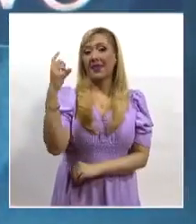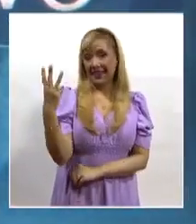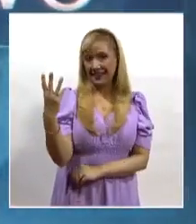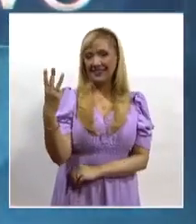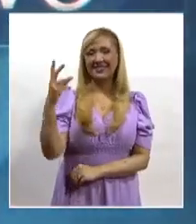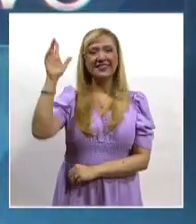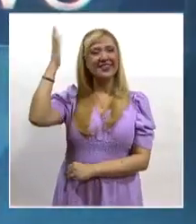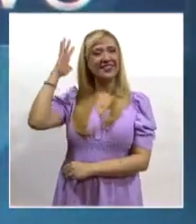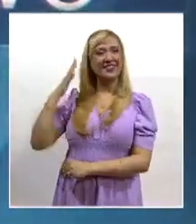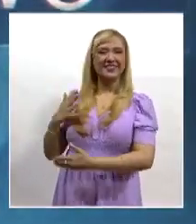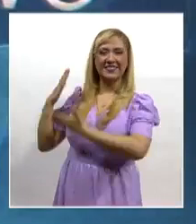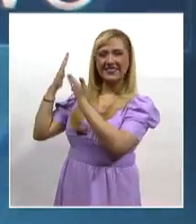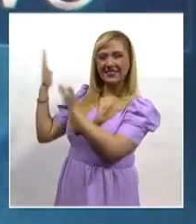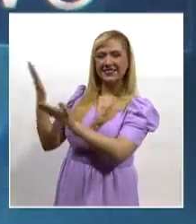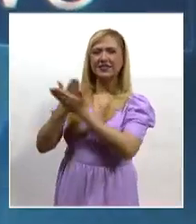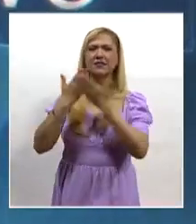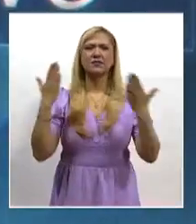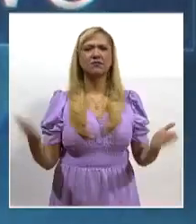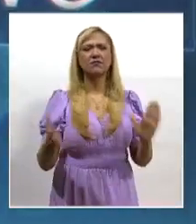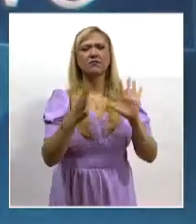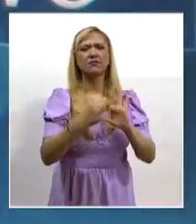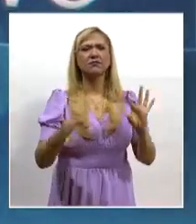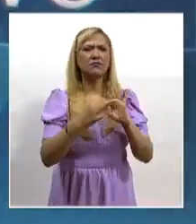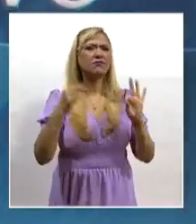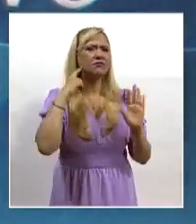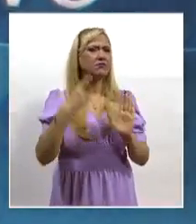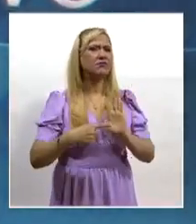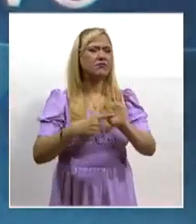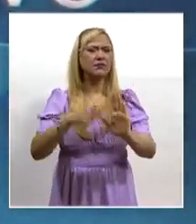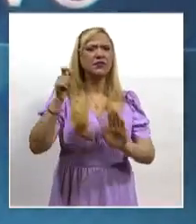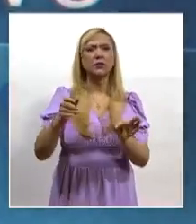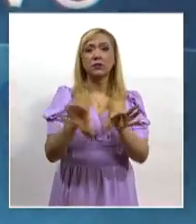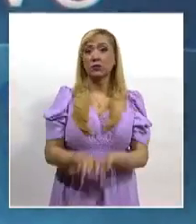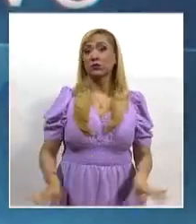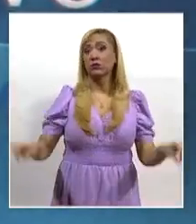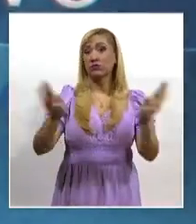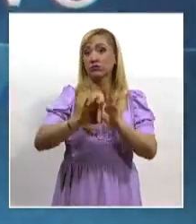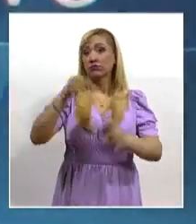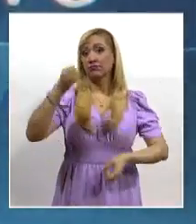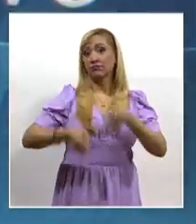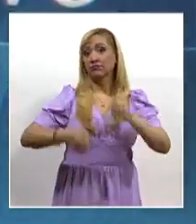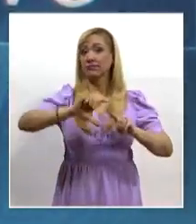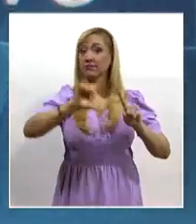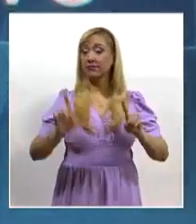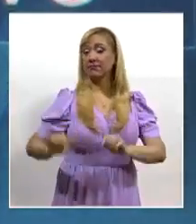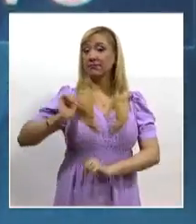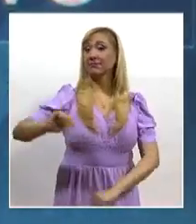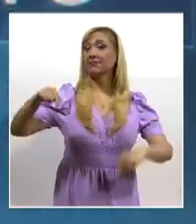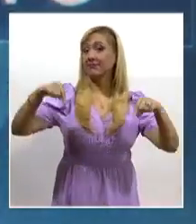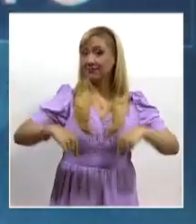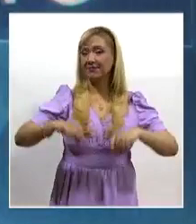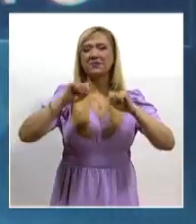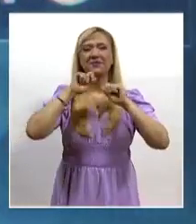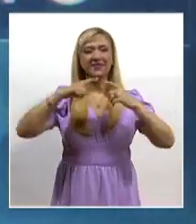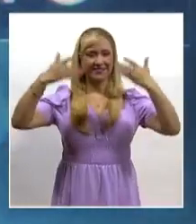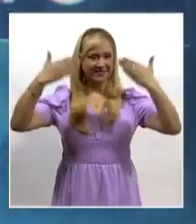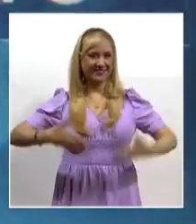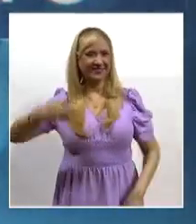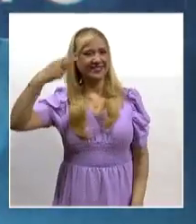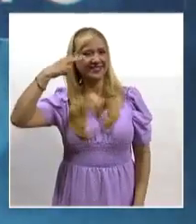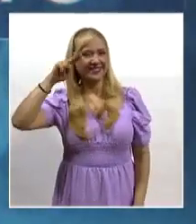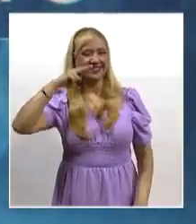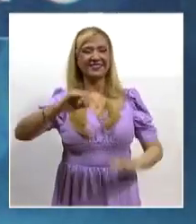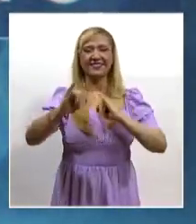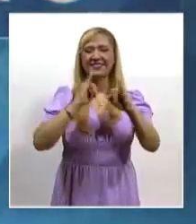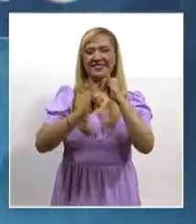Soy Lorena Sánchez Cabrera y en los próximos minutos le presentaré la información más reciente del Poder Judicial de la Federación. Saludo con gusto a mi compañera Nidia